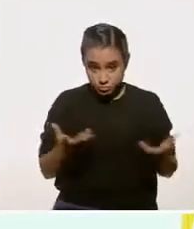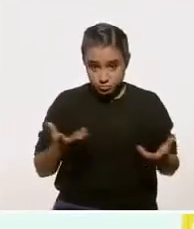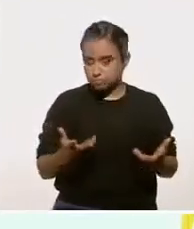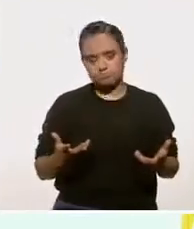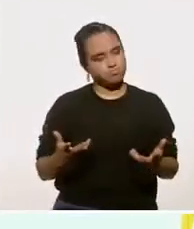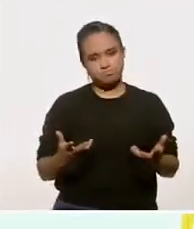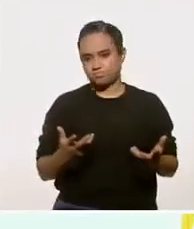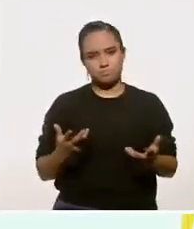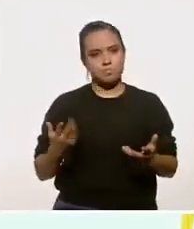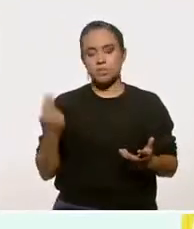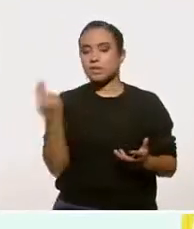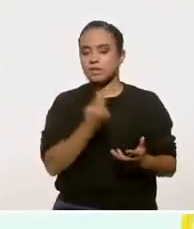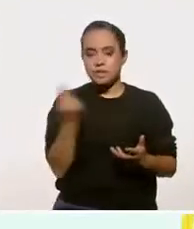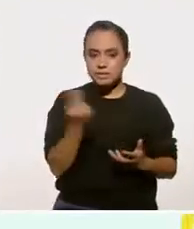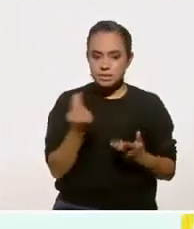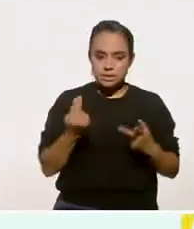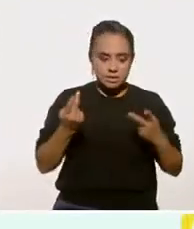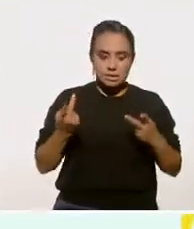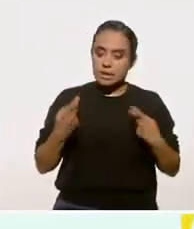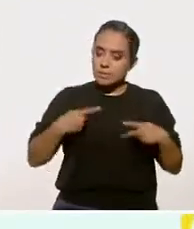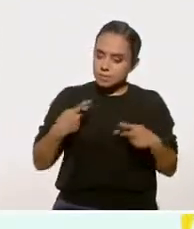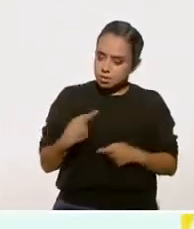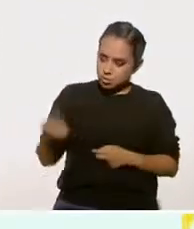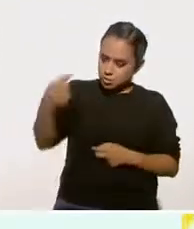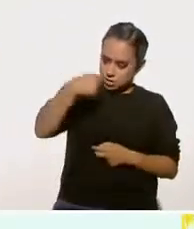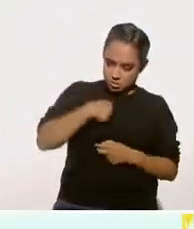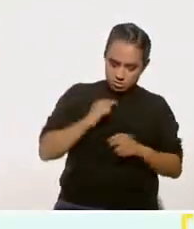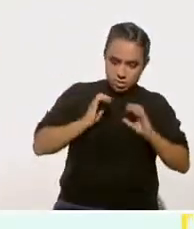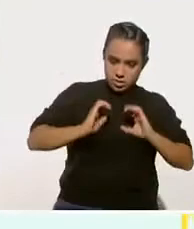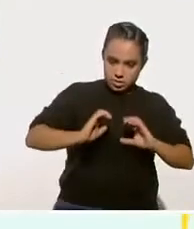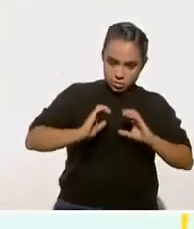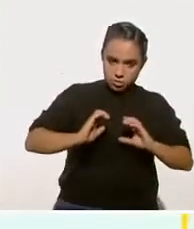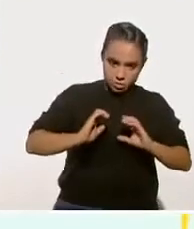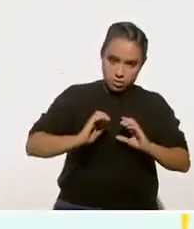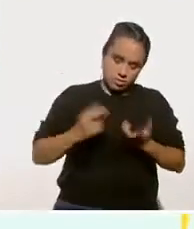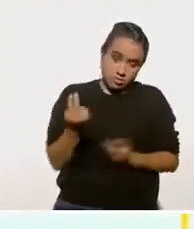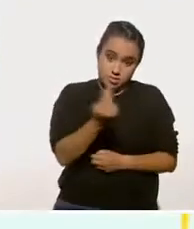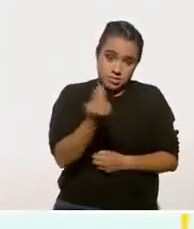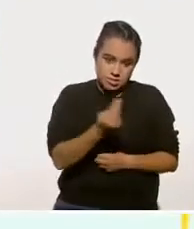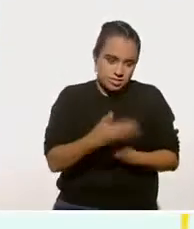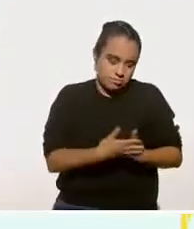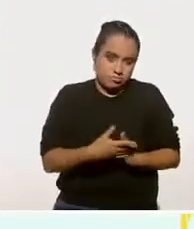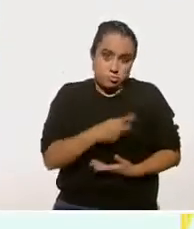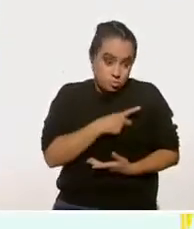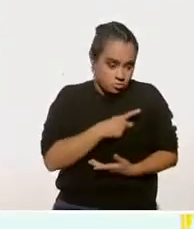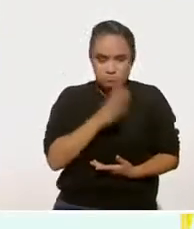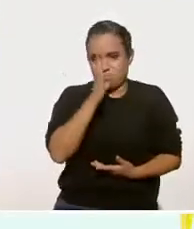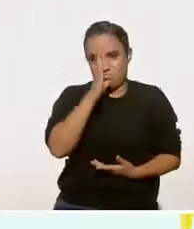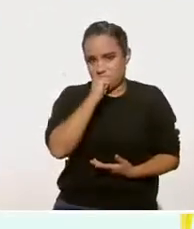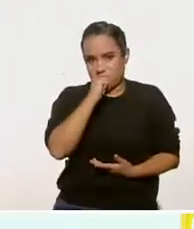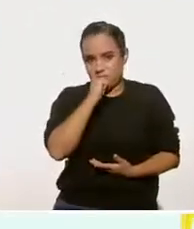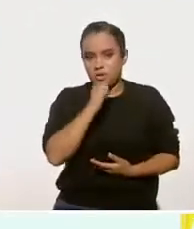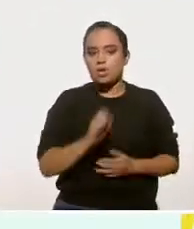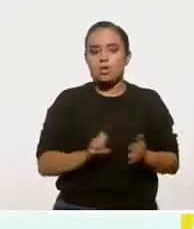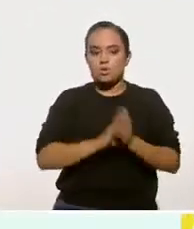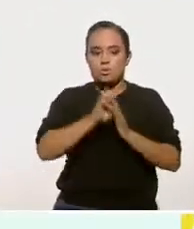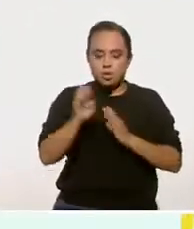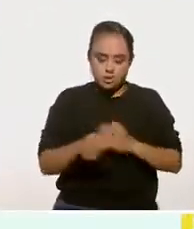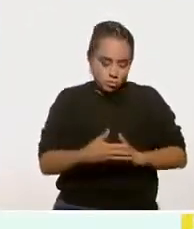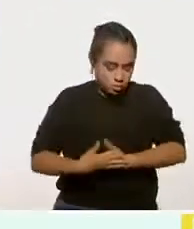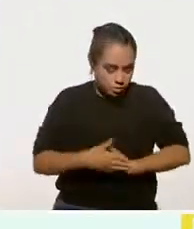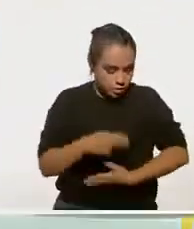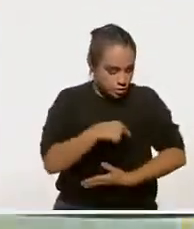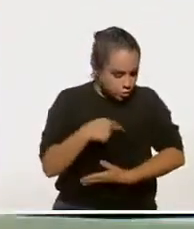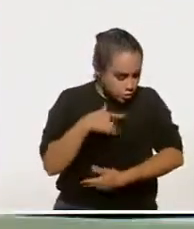Necesita que haya alguien que lo cuide, a eso me refiero. Claro. Entonces, si nosotros tocamos, acariciamos